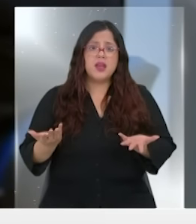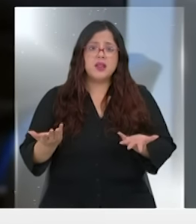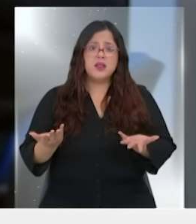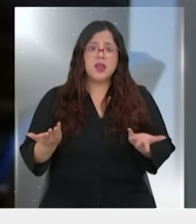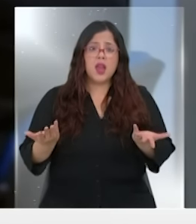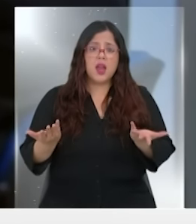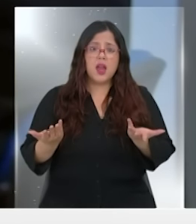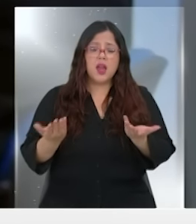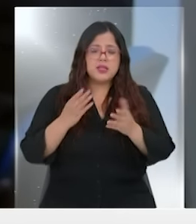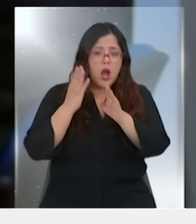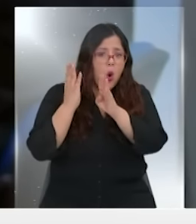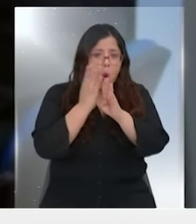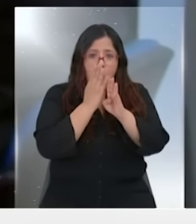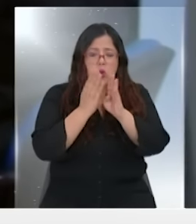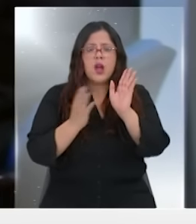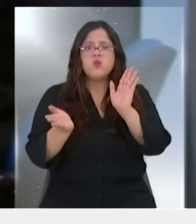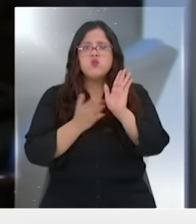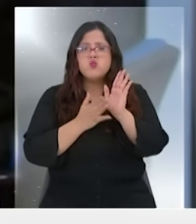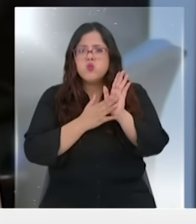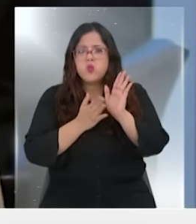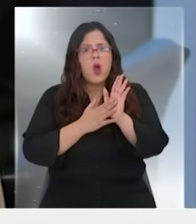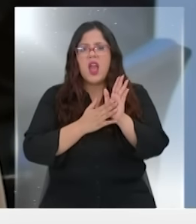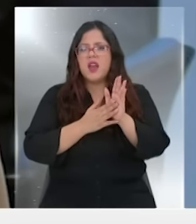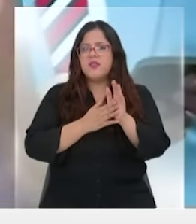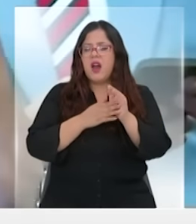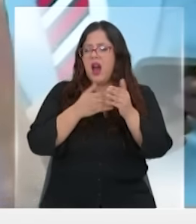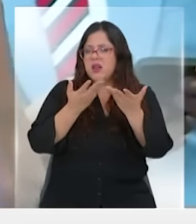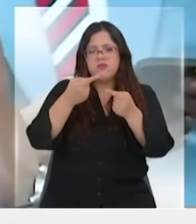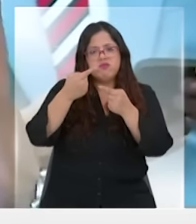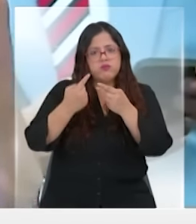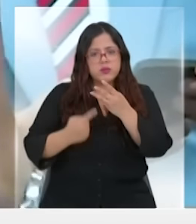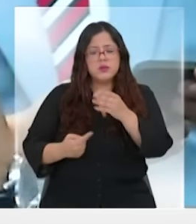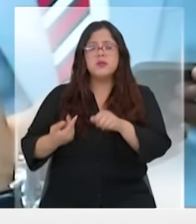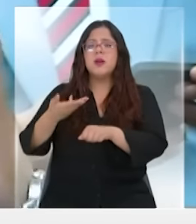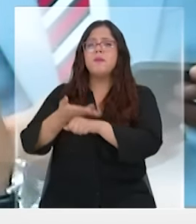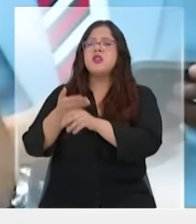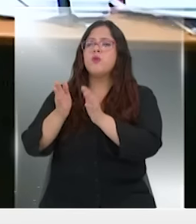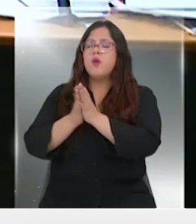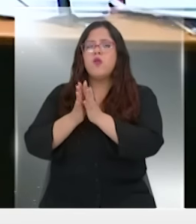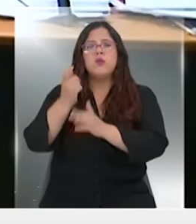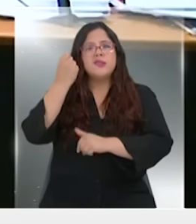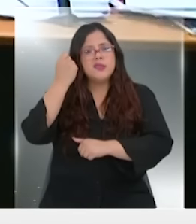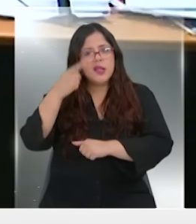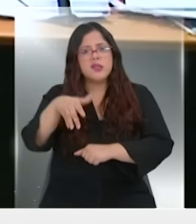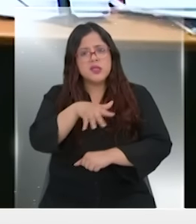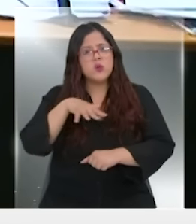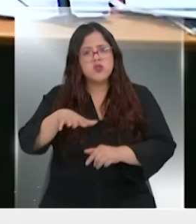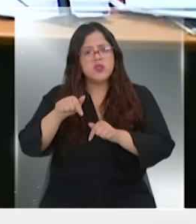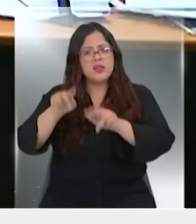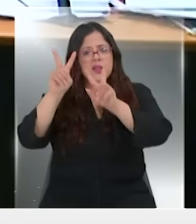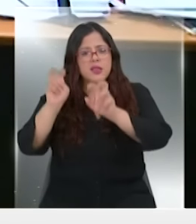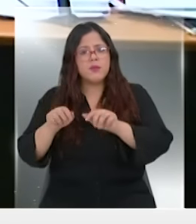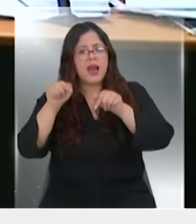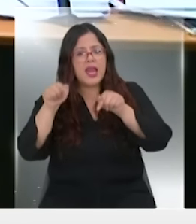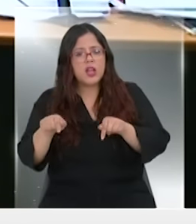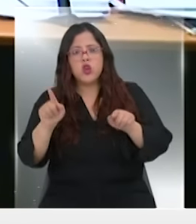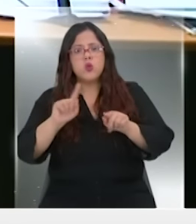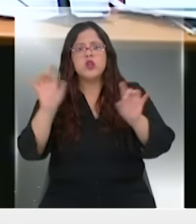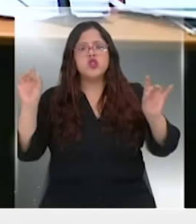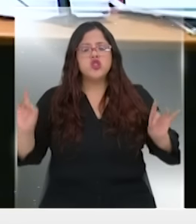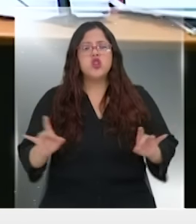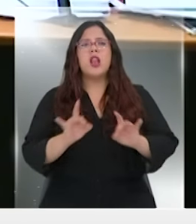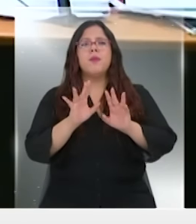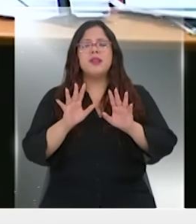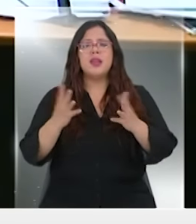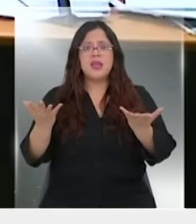esconder evidencia, enmascarar, etc. Yo ruego a su señoría entender el alcance de esto. Esto no es solo la